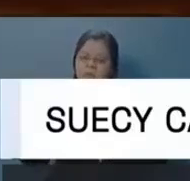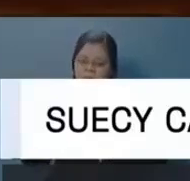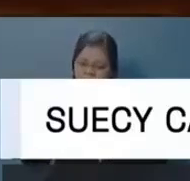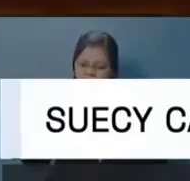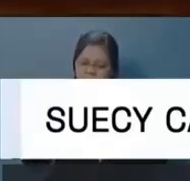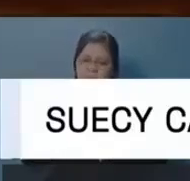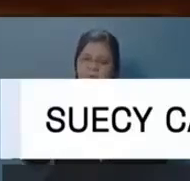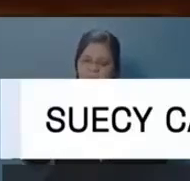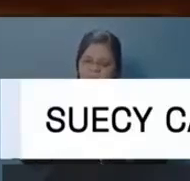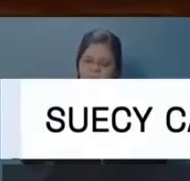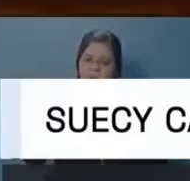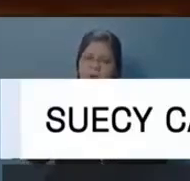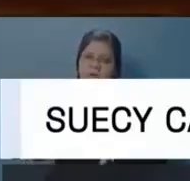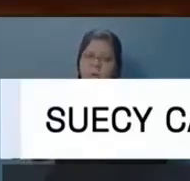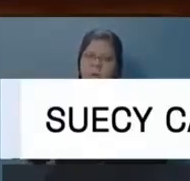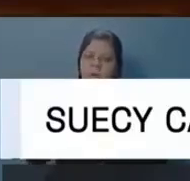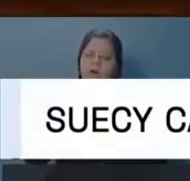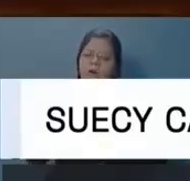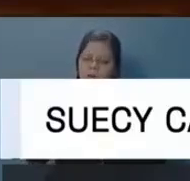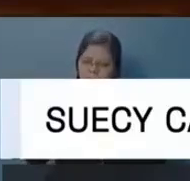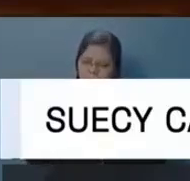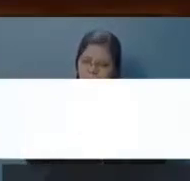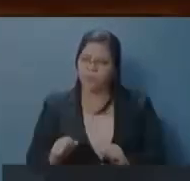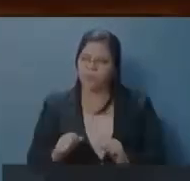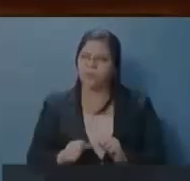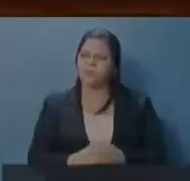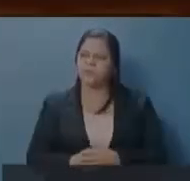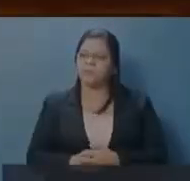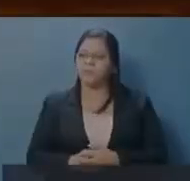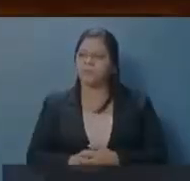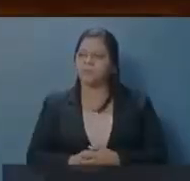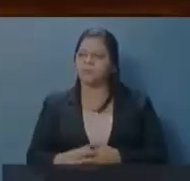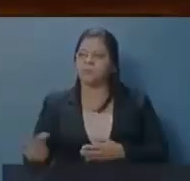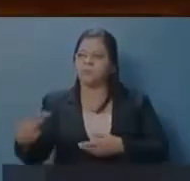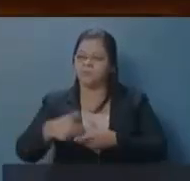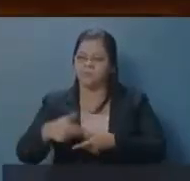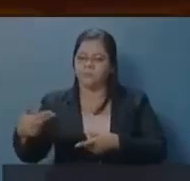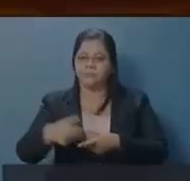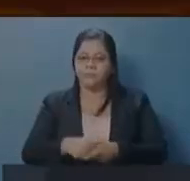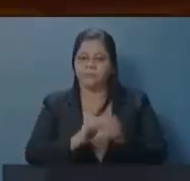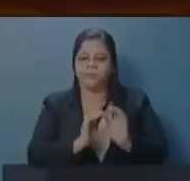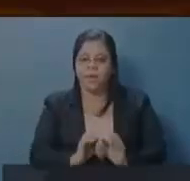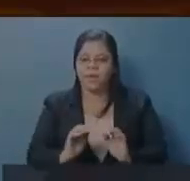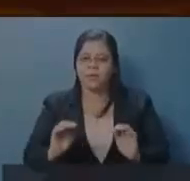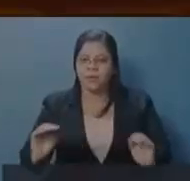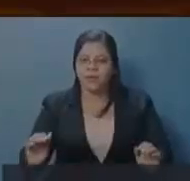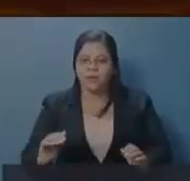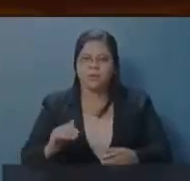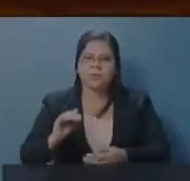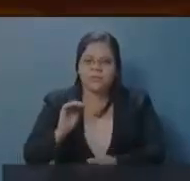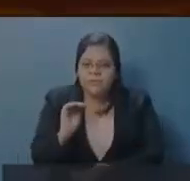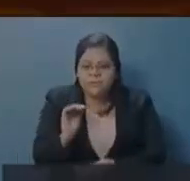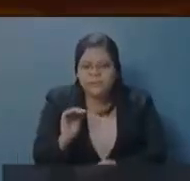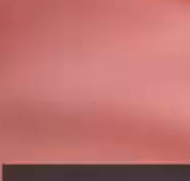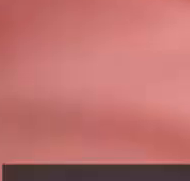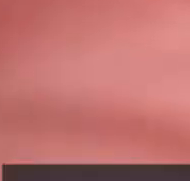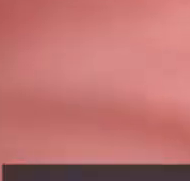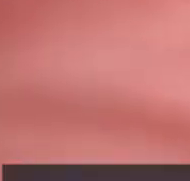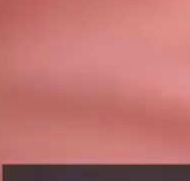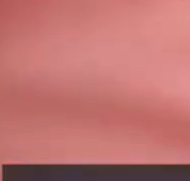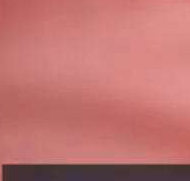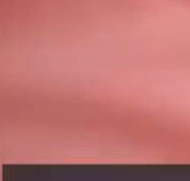se certificarán a los centros educativos que ofertan también la posibilidad de tener educación en primera